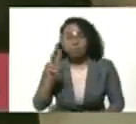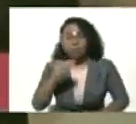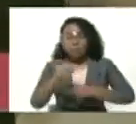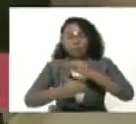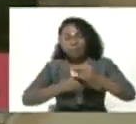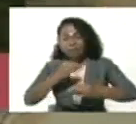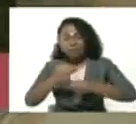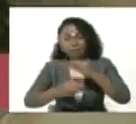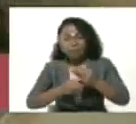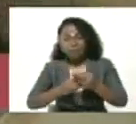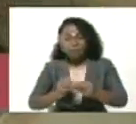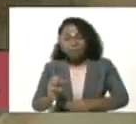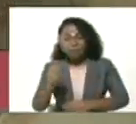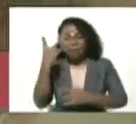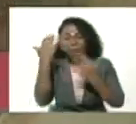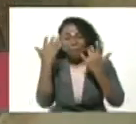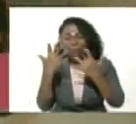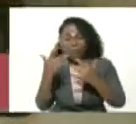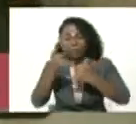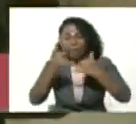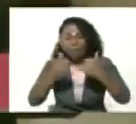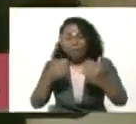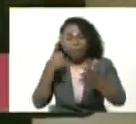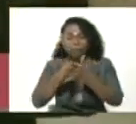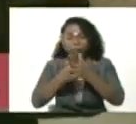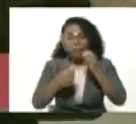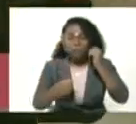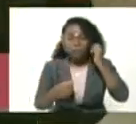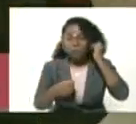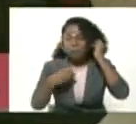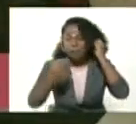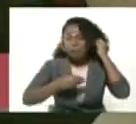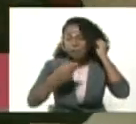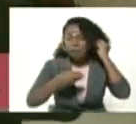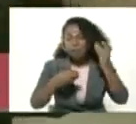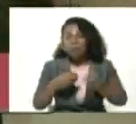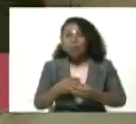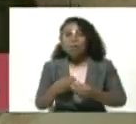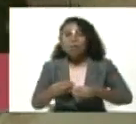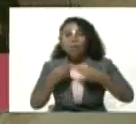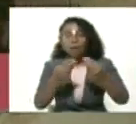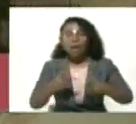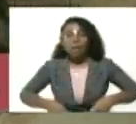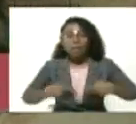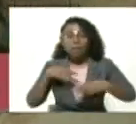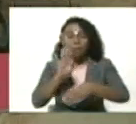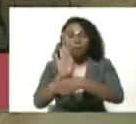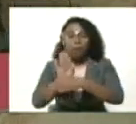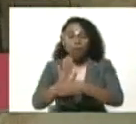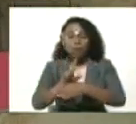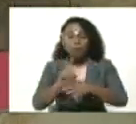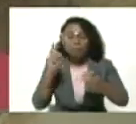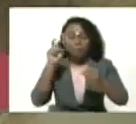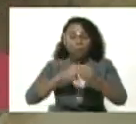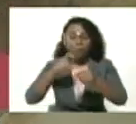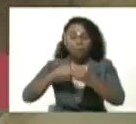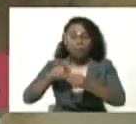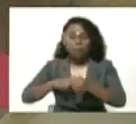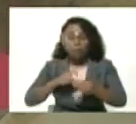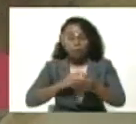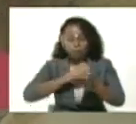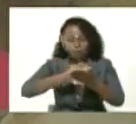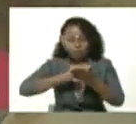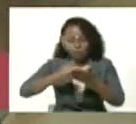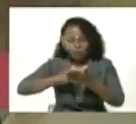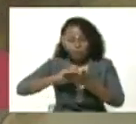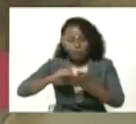estuvieron de primera mano en la primera línea de combate, rescatando, garantizando la vida y también registrando para poder